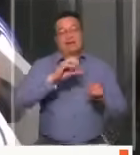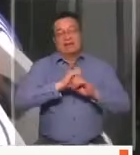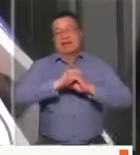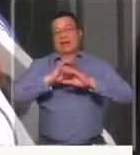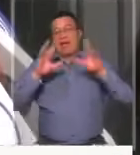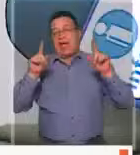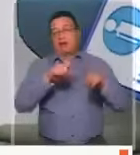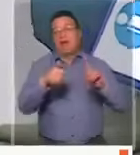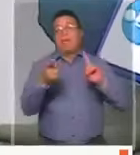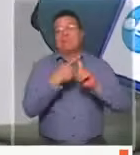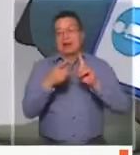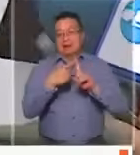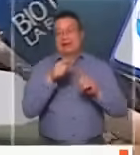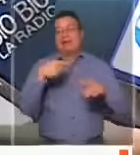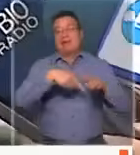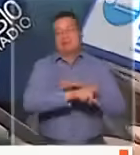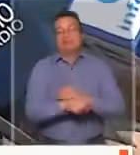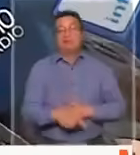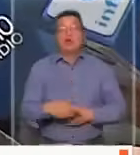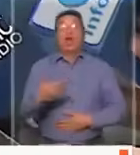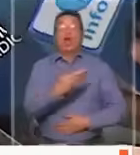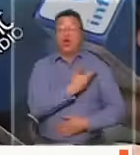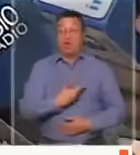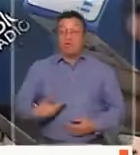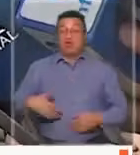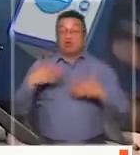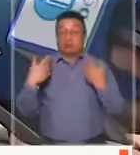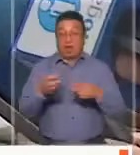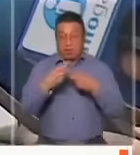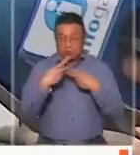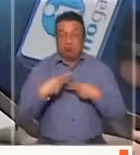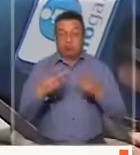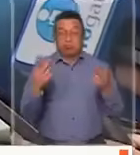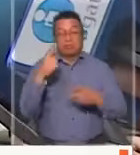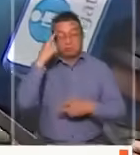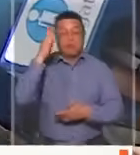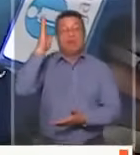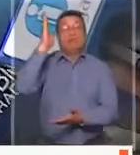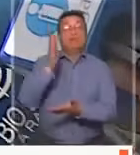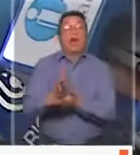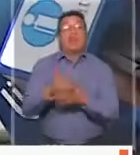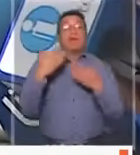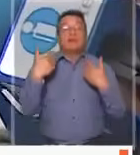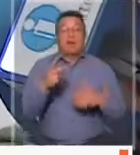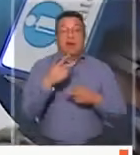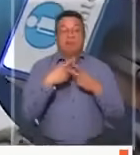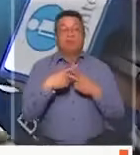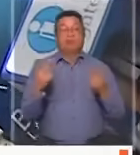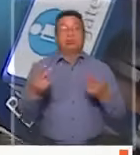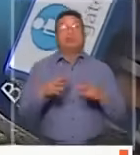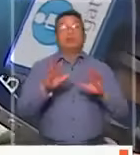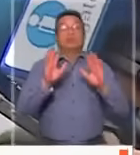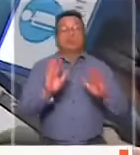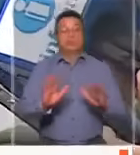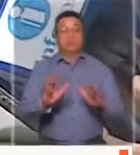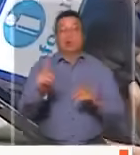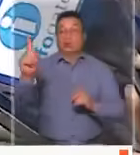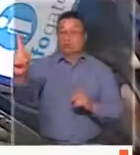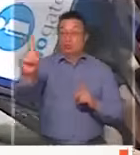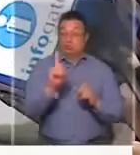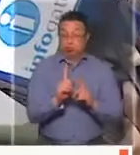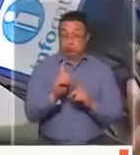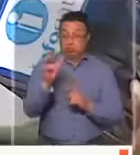respecto a su participación. El gobierno ya ha manifestado una política para ejercer la autoridad que es en tanto formalizado.